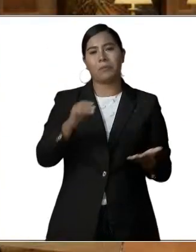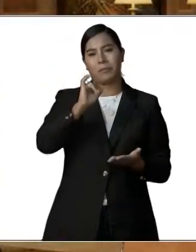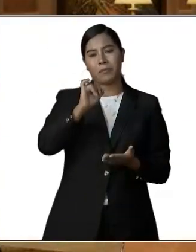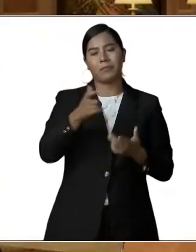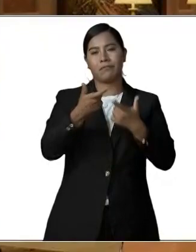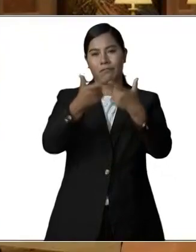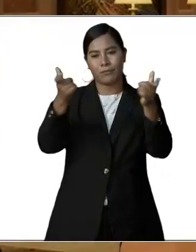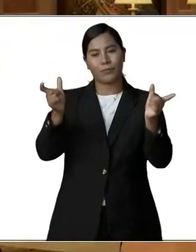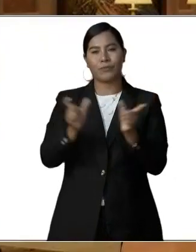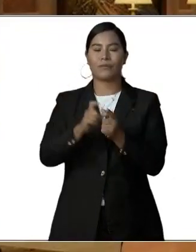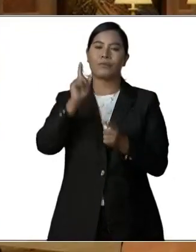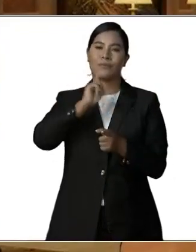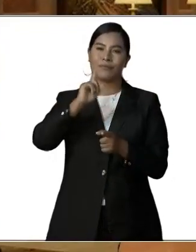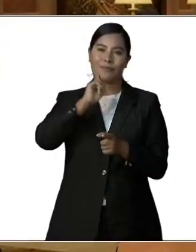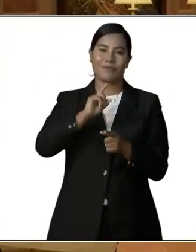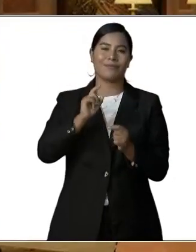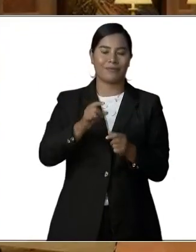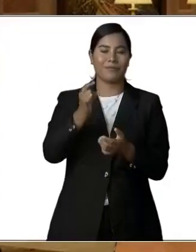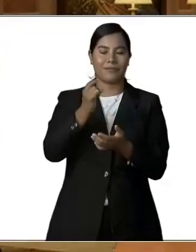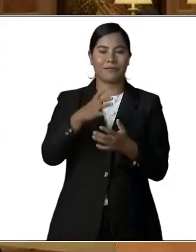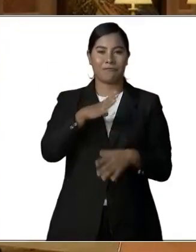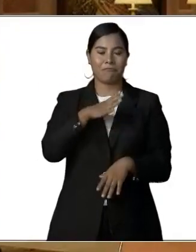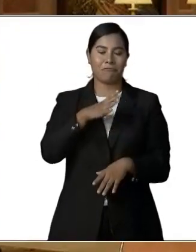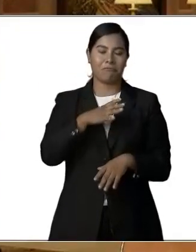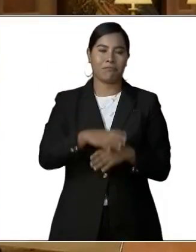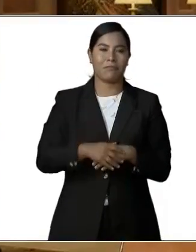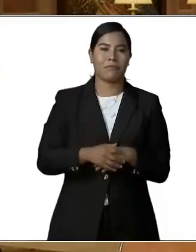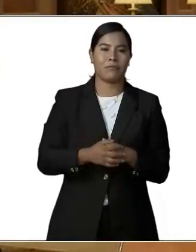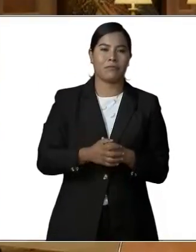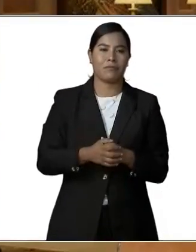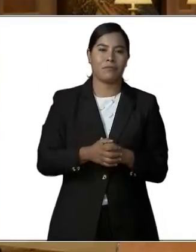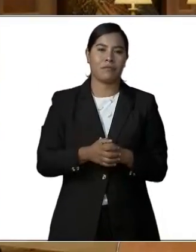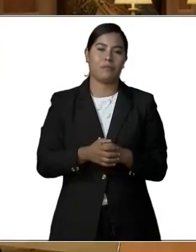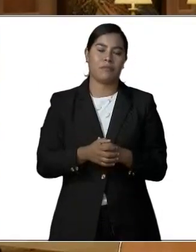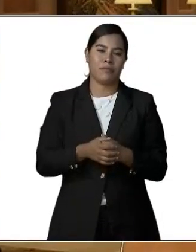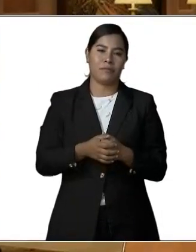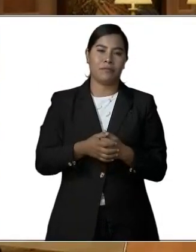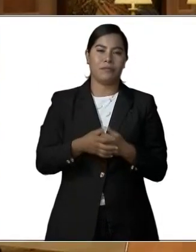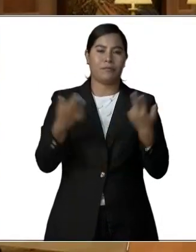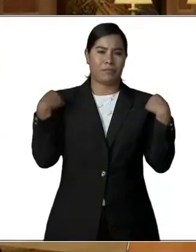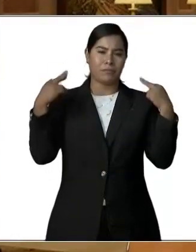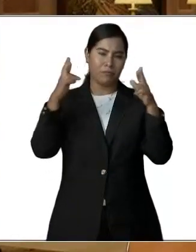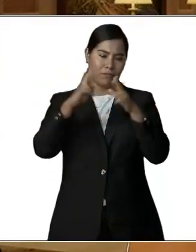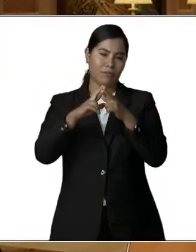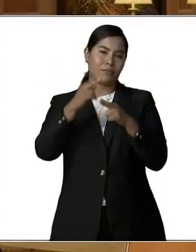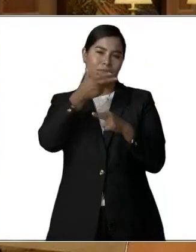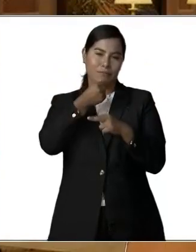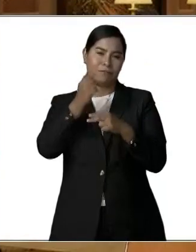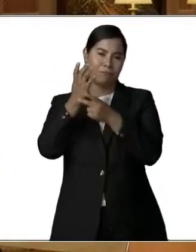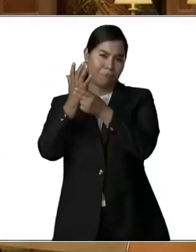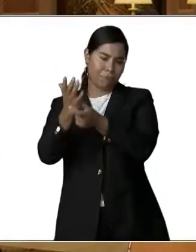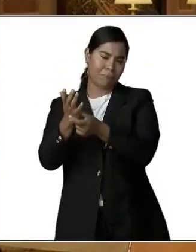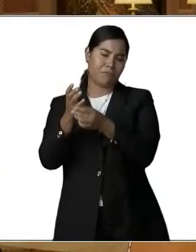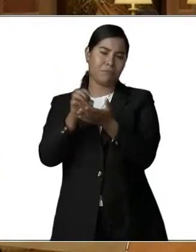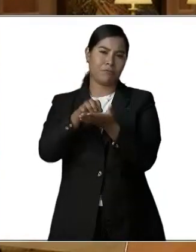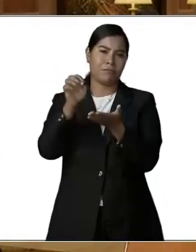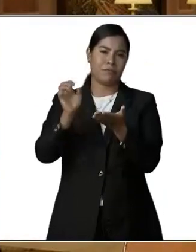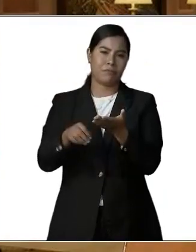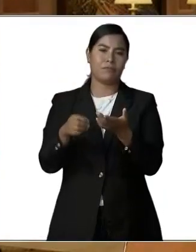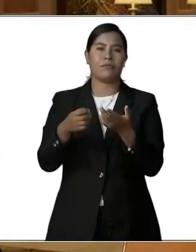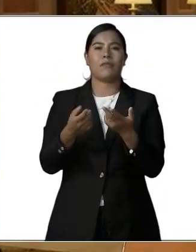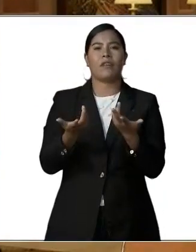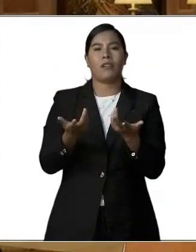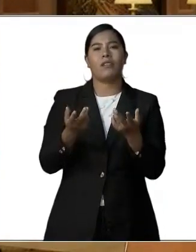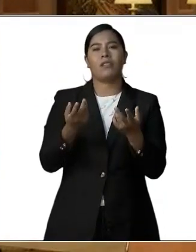femeniles. Todavía pues, no. Pues sí, en concursos sí hay, uh-huh, nada más de categorías, pero sí son menos, obviamente, uh-huh, que las varoniles. Y luego las combinan